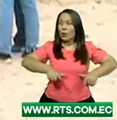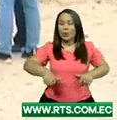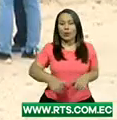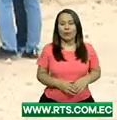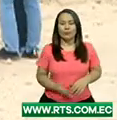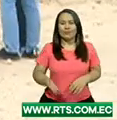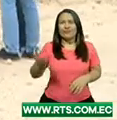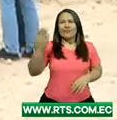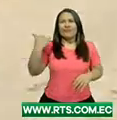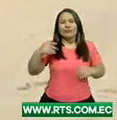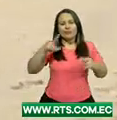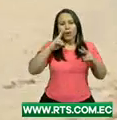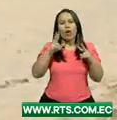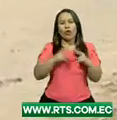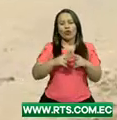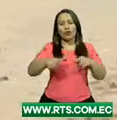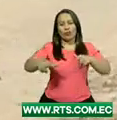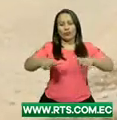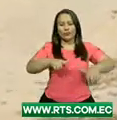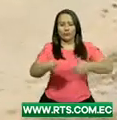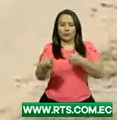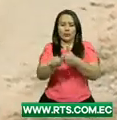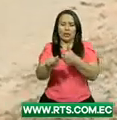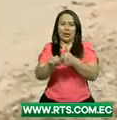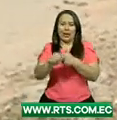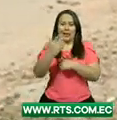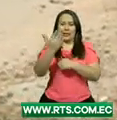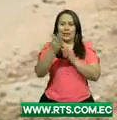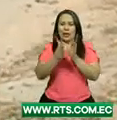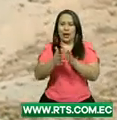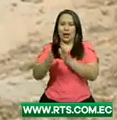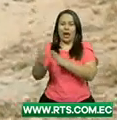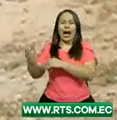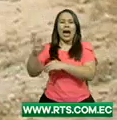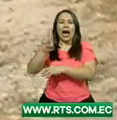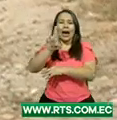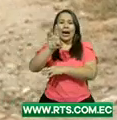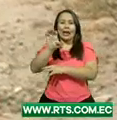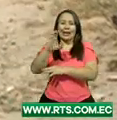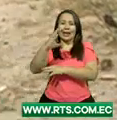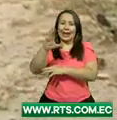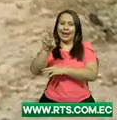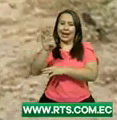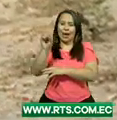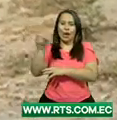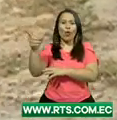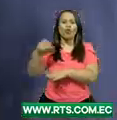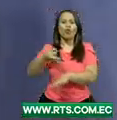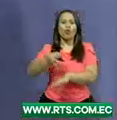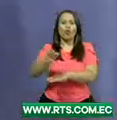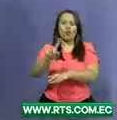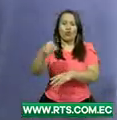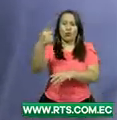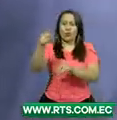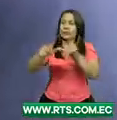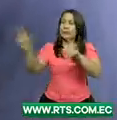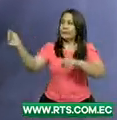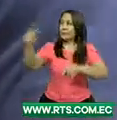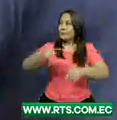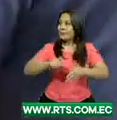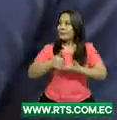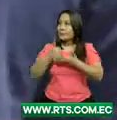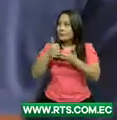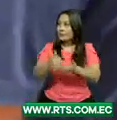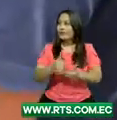hace pocos años ubicada cerca de la quinta etapa de la ciudadela al recreo en el cantón durán donde arribaron otros allegados que sólo